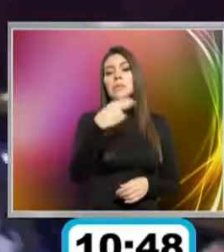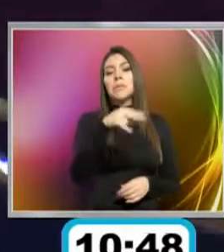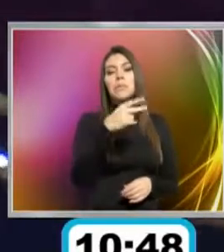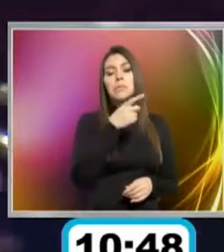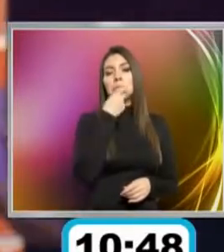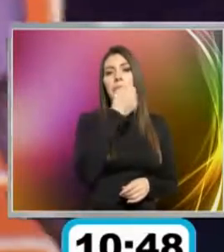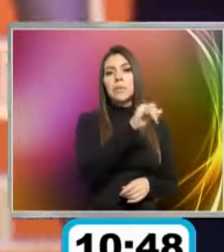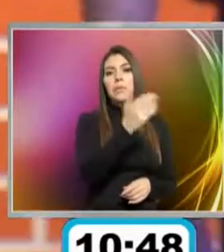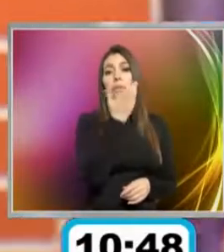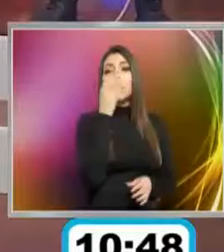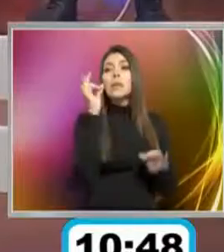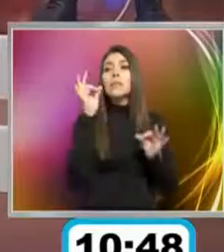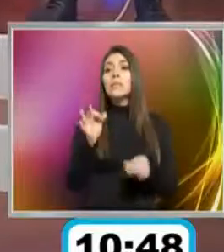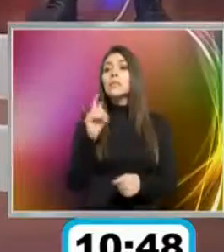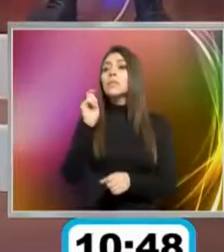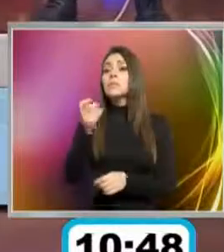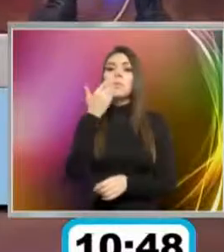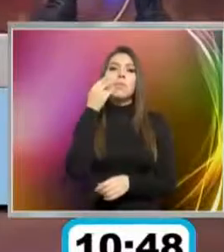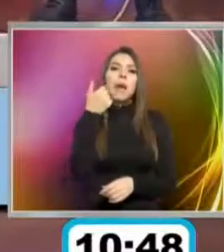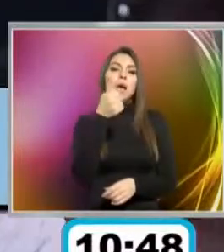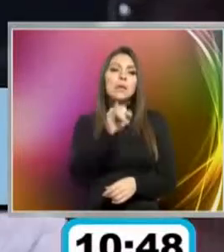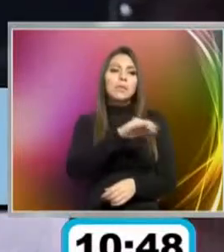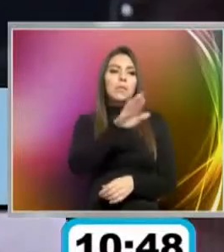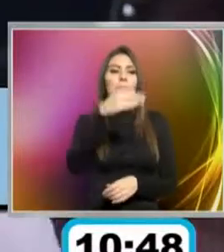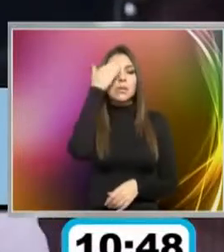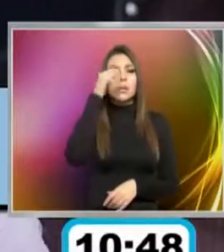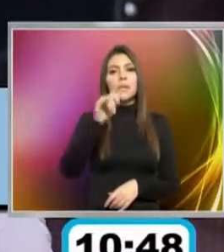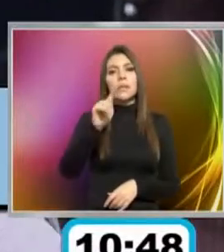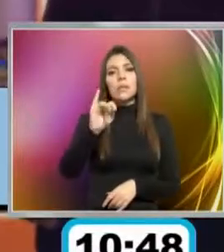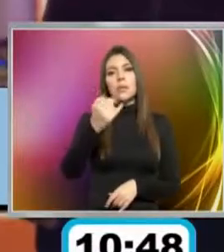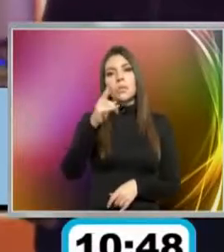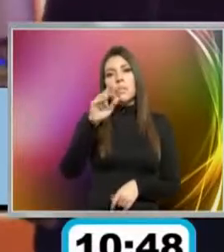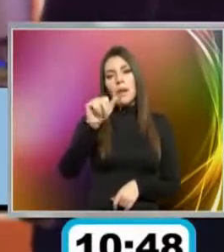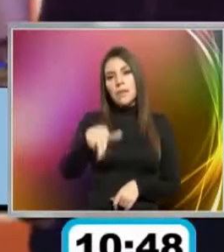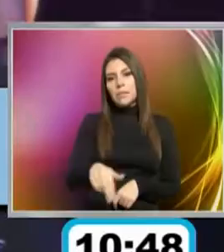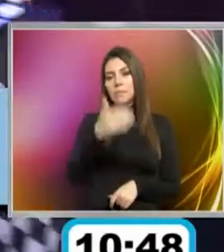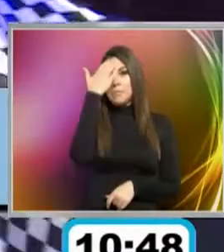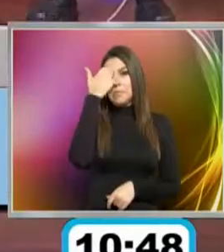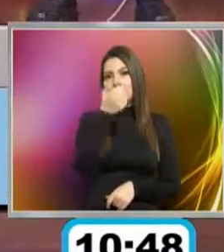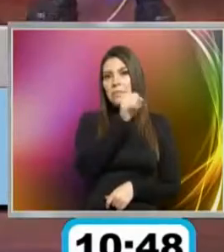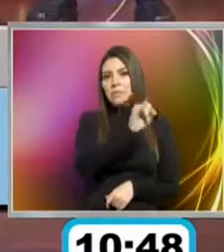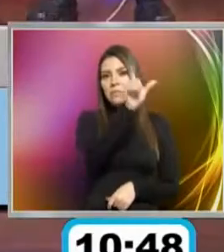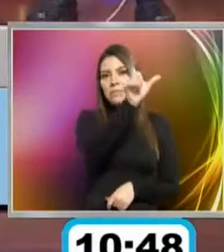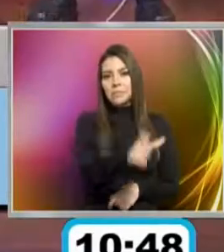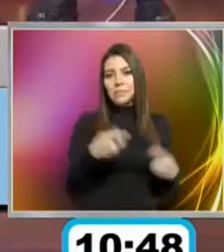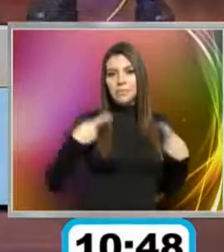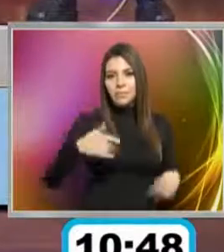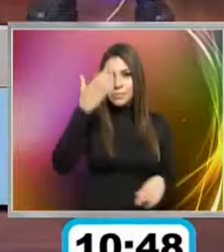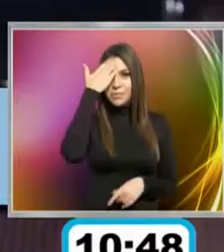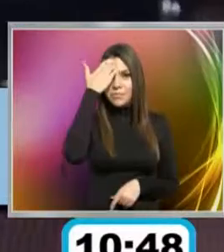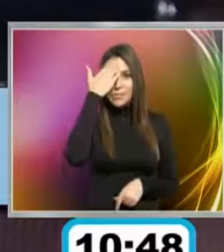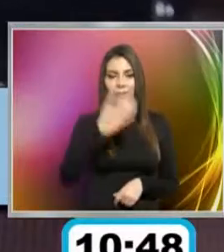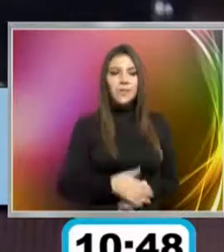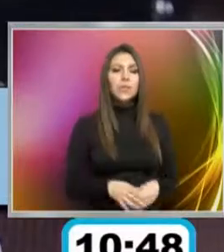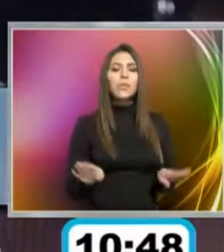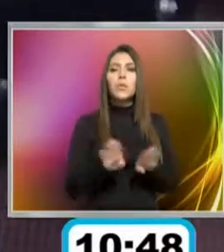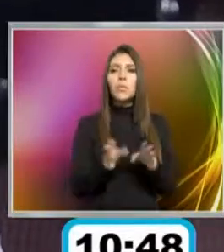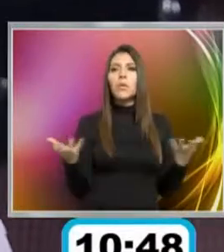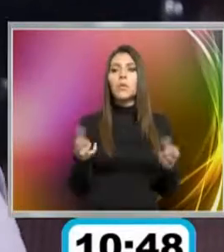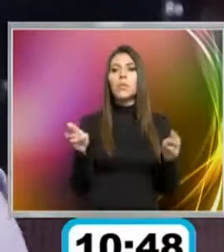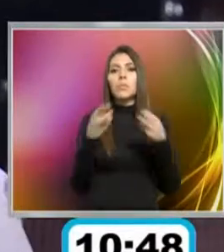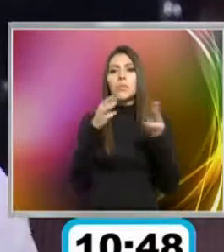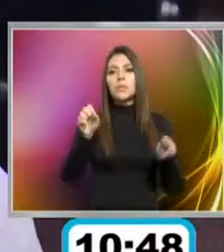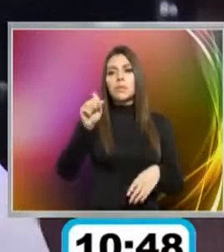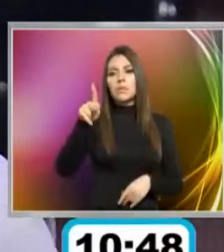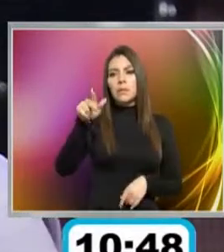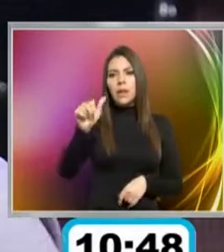tiene un significado así tal. Pero el chiste es que me conocen como Tío Man. Sí, el chiste es que yo soy Tío Man. Oye, ¿cómo hacen la música de ska? Se conforma